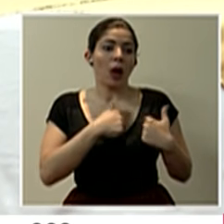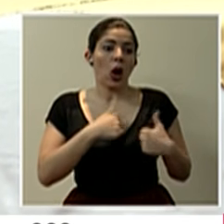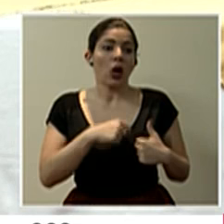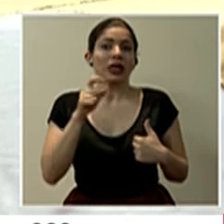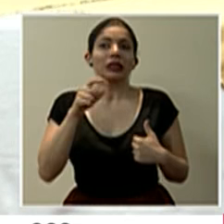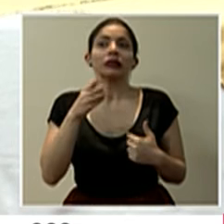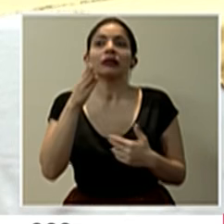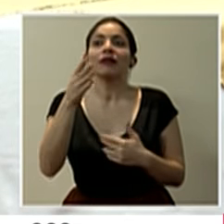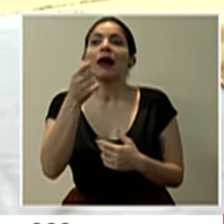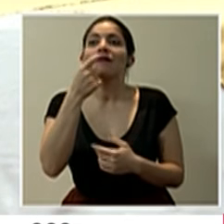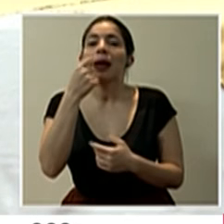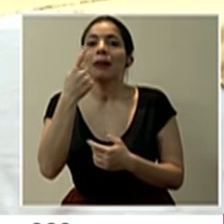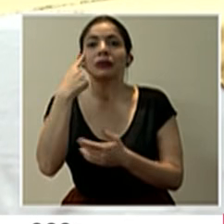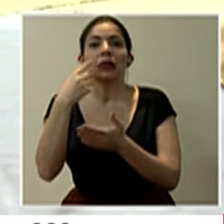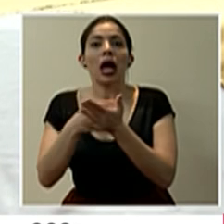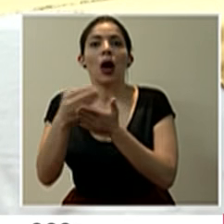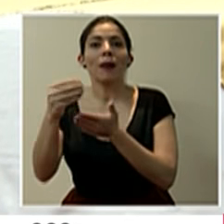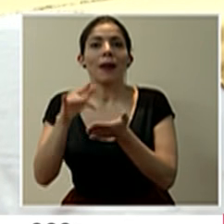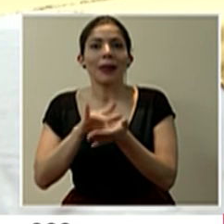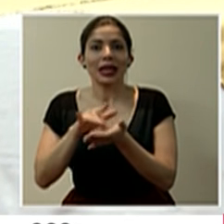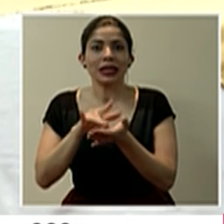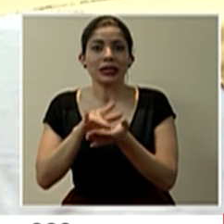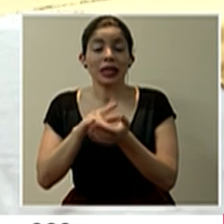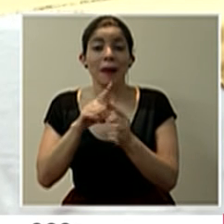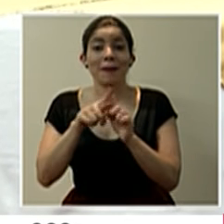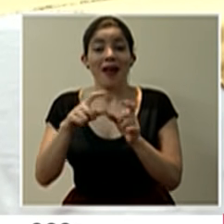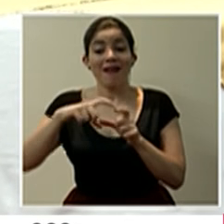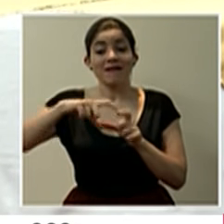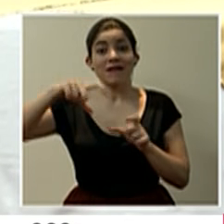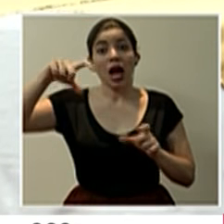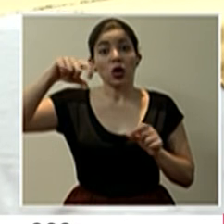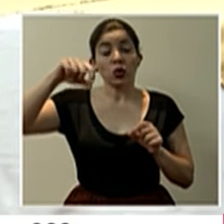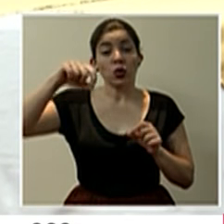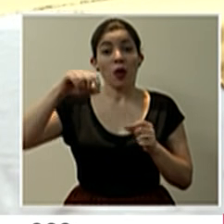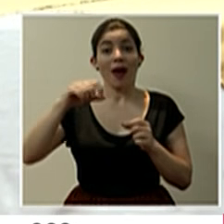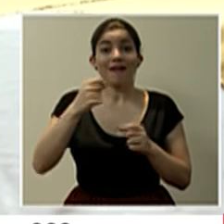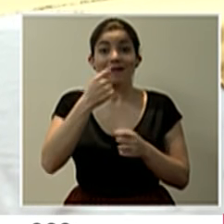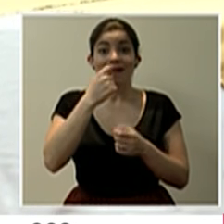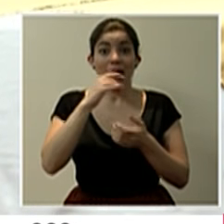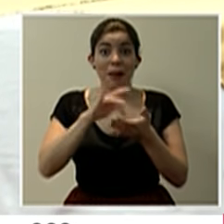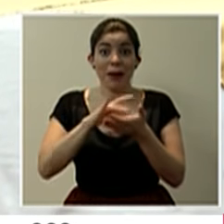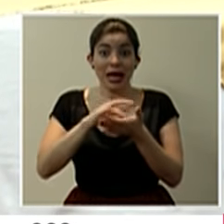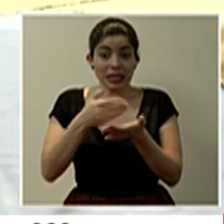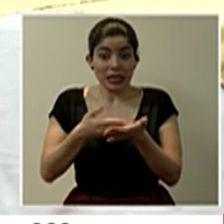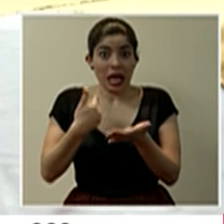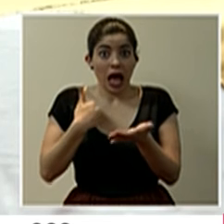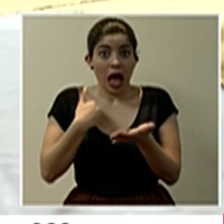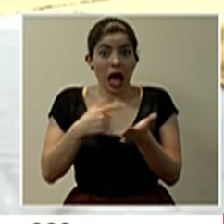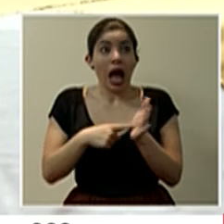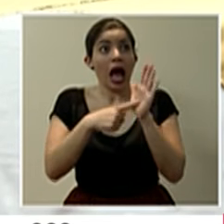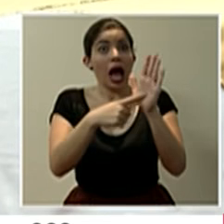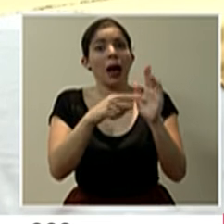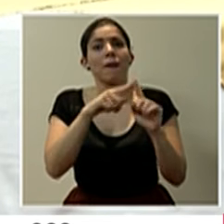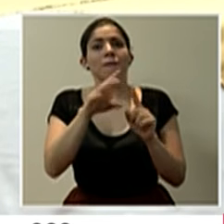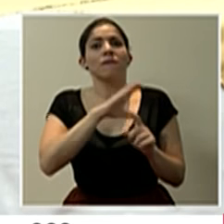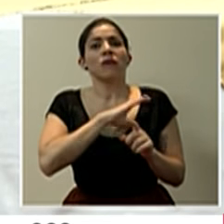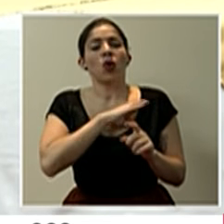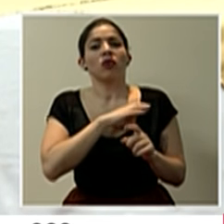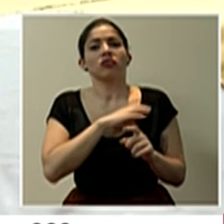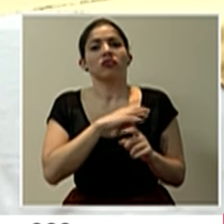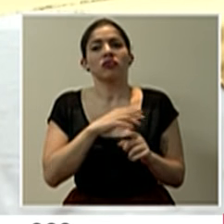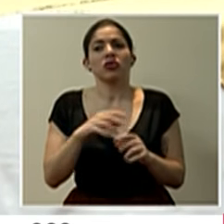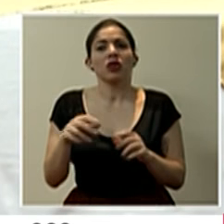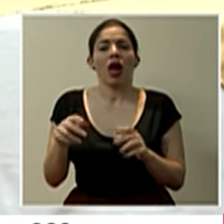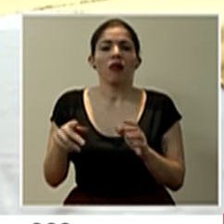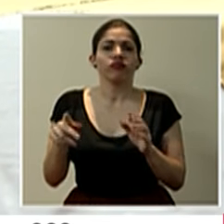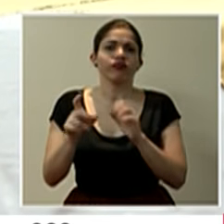por su medicamento con la esposa y a pesar de que la factura de la farmacia la tenían en mano, actuaron de esa manera? ¿Cuál sería el